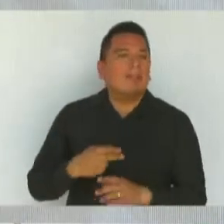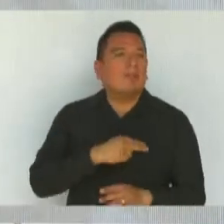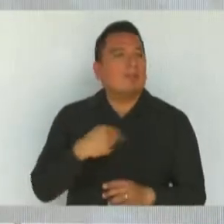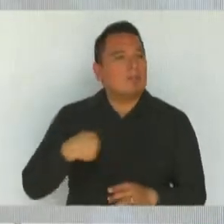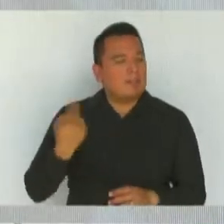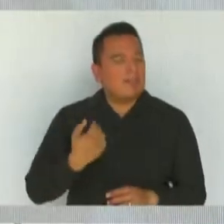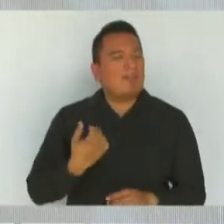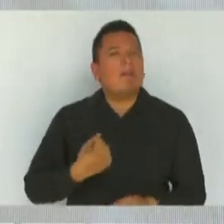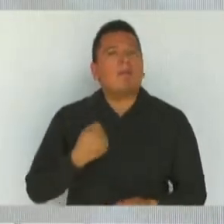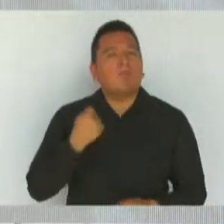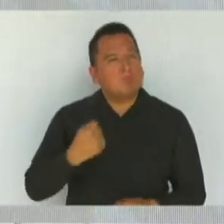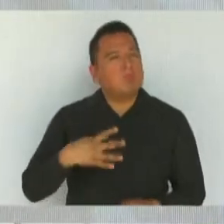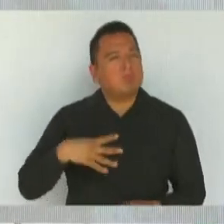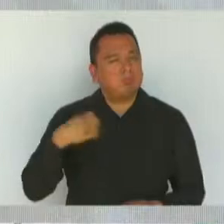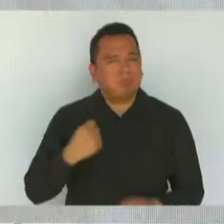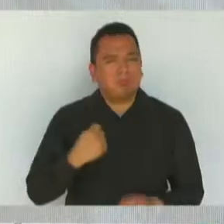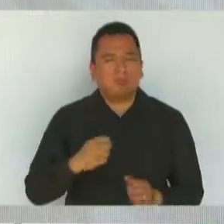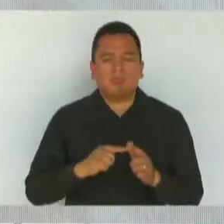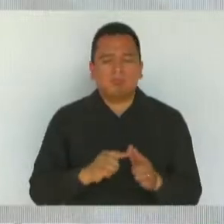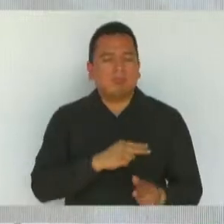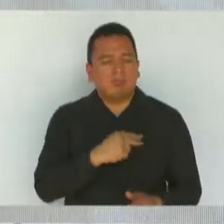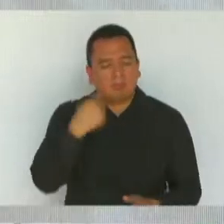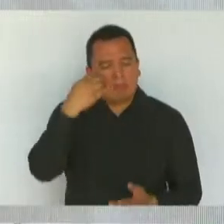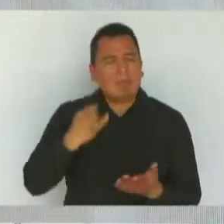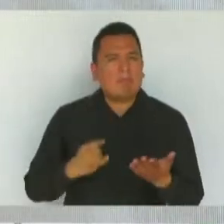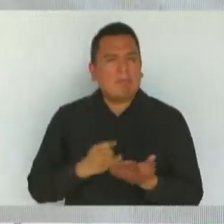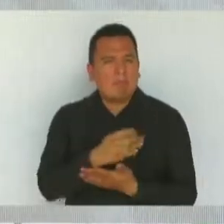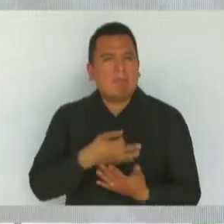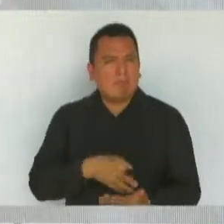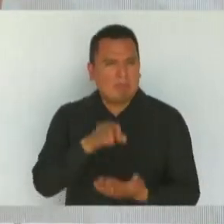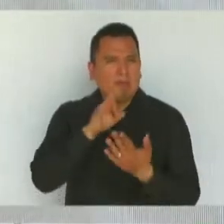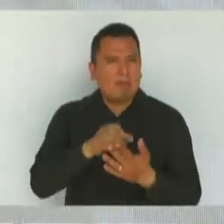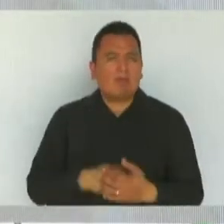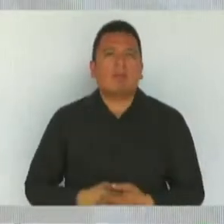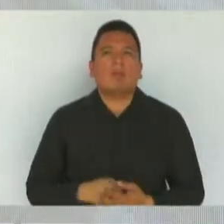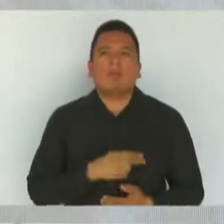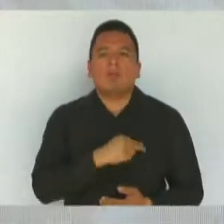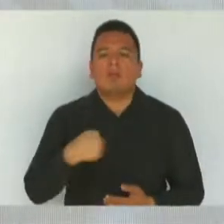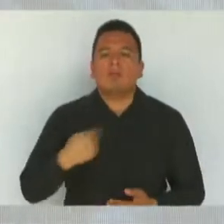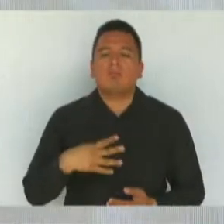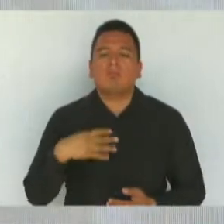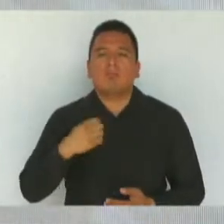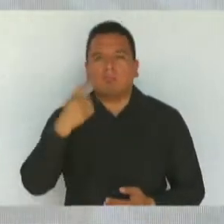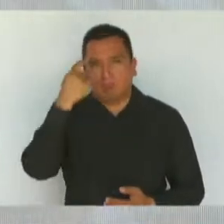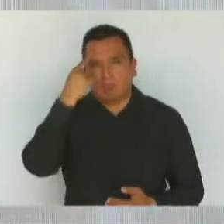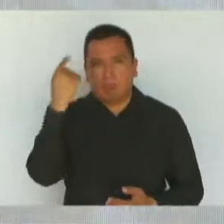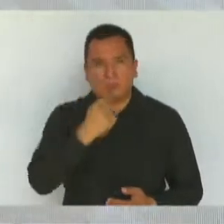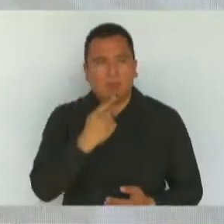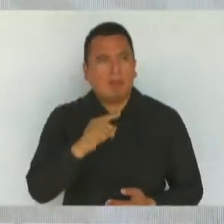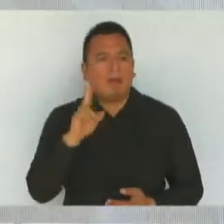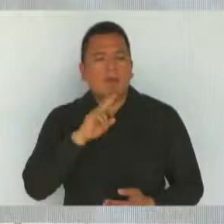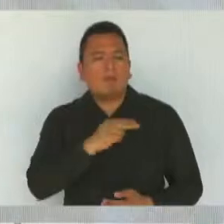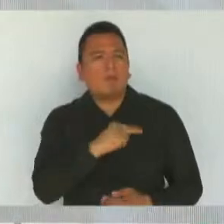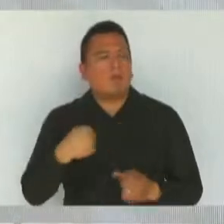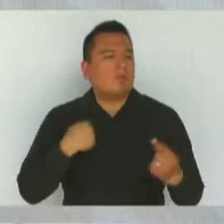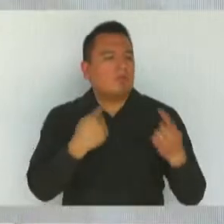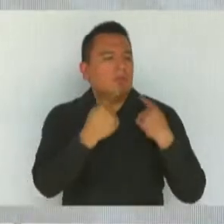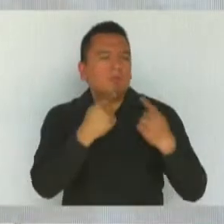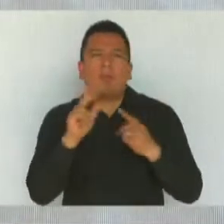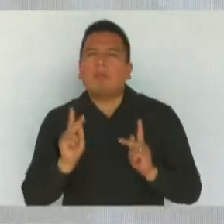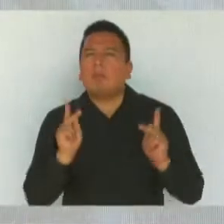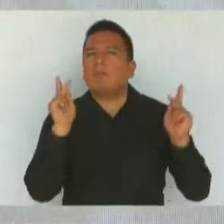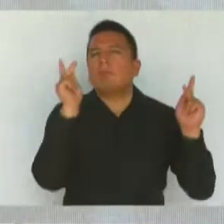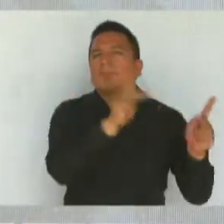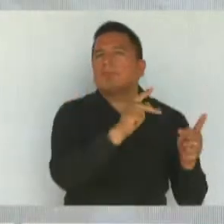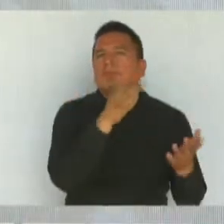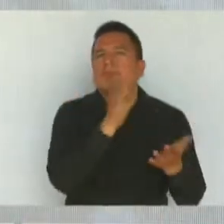tomar decisiones audaces, la disposición de construir en el diálogo siempre los puentes de plata que son necesarios,